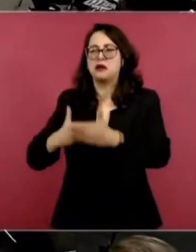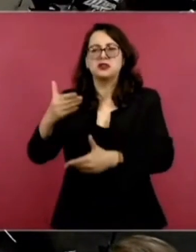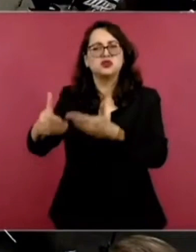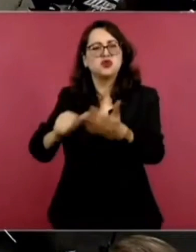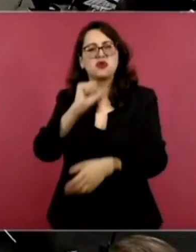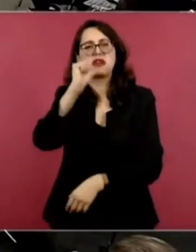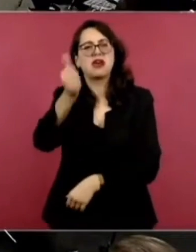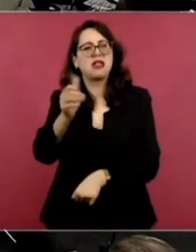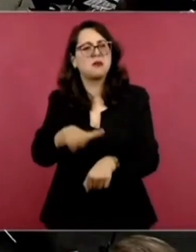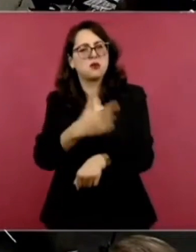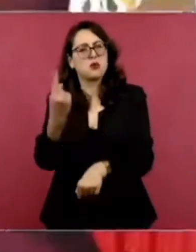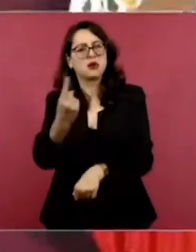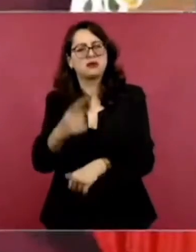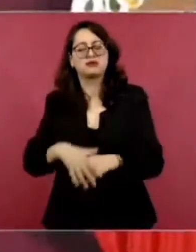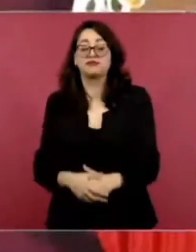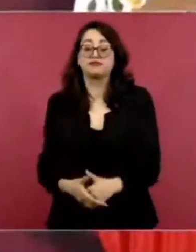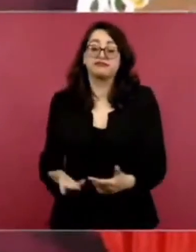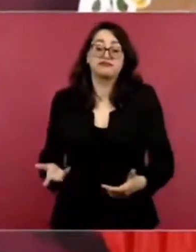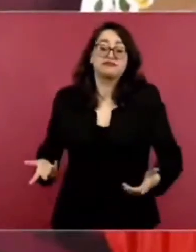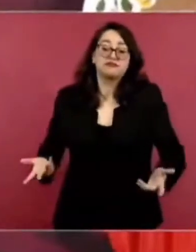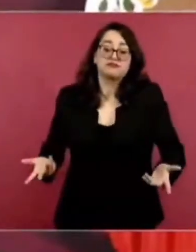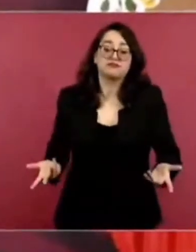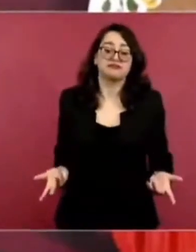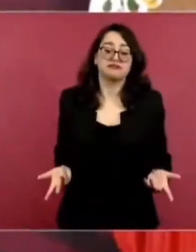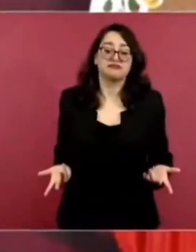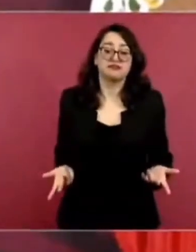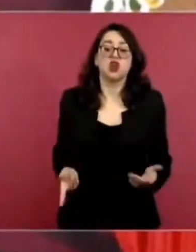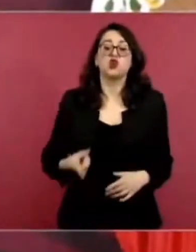¿no? Ya lo expliqué,